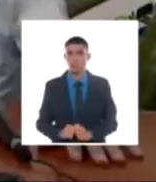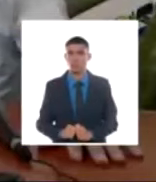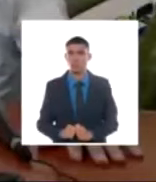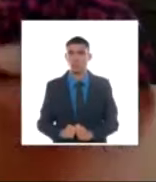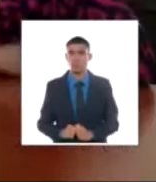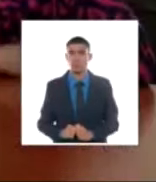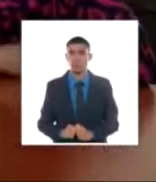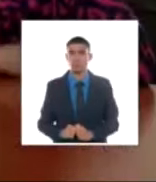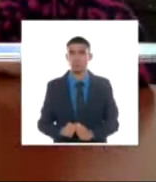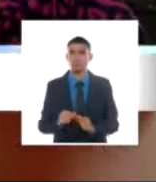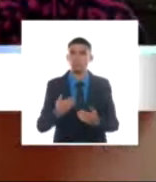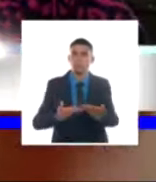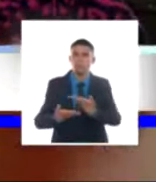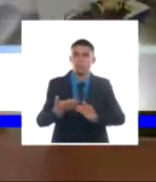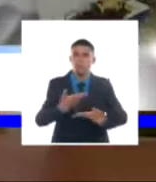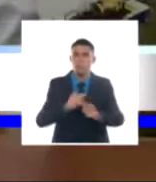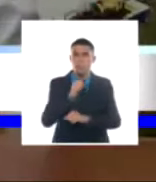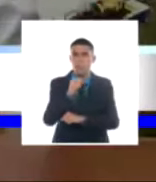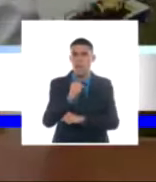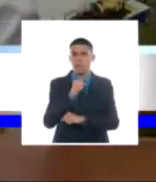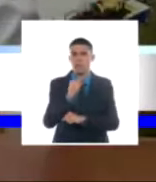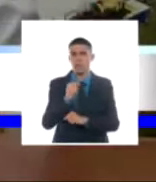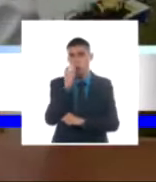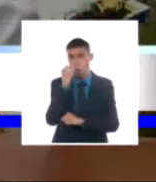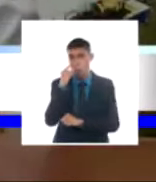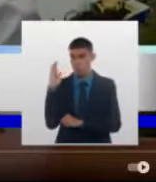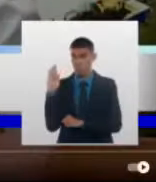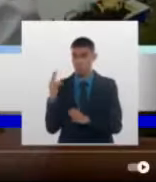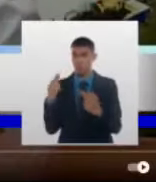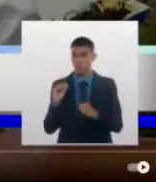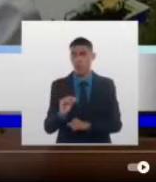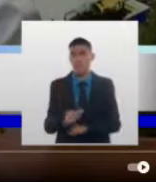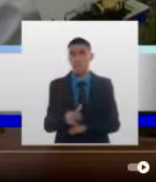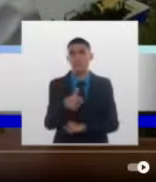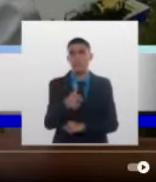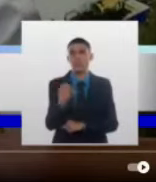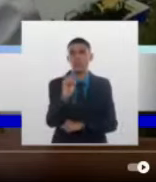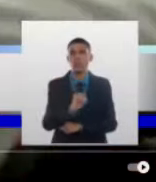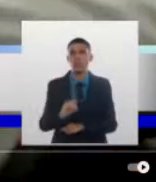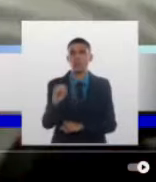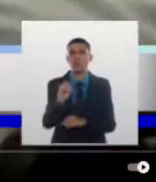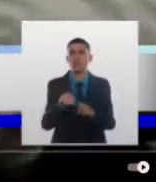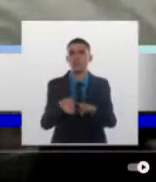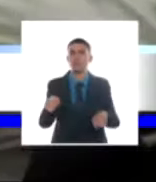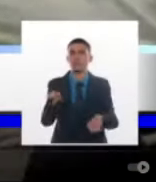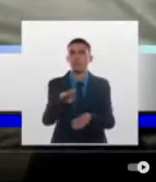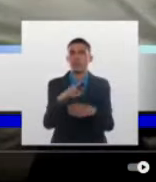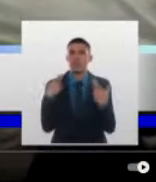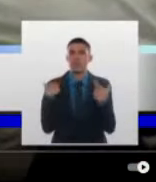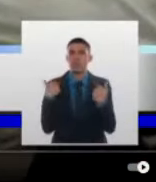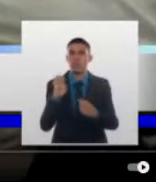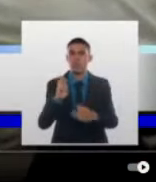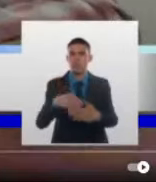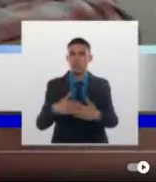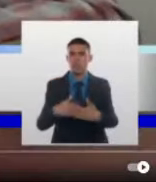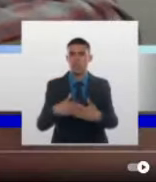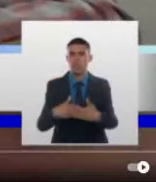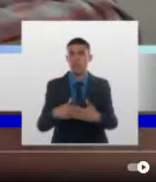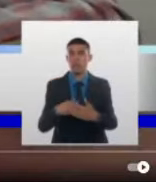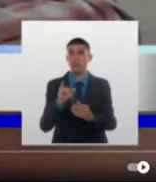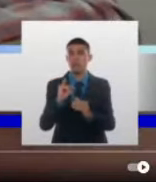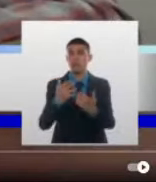En intercambio con la prensa, Juan Carlos Domínguez Márquez, presidente de la Organización Superior de Dirección Empresarial de la